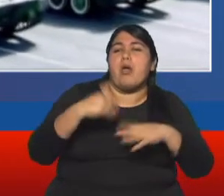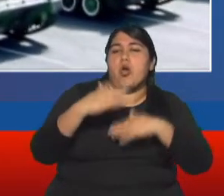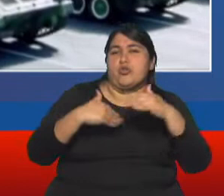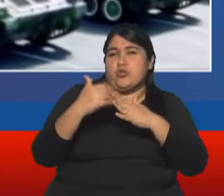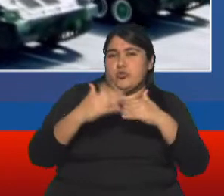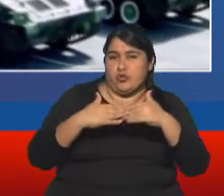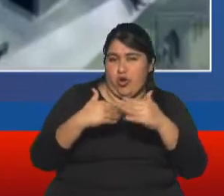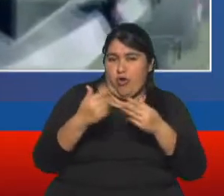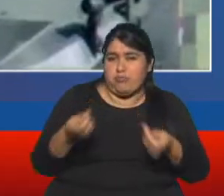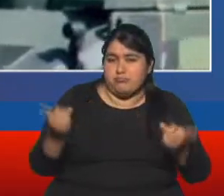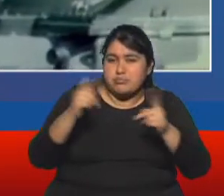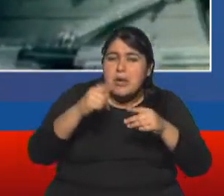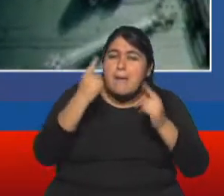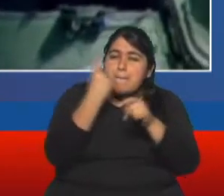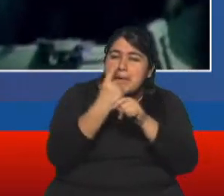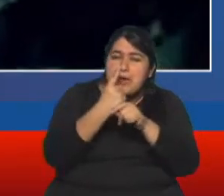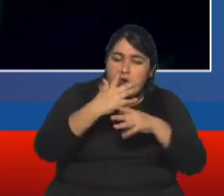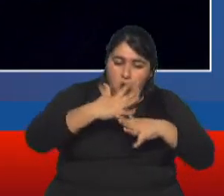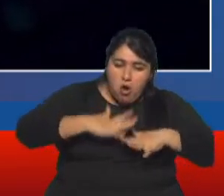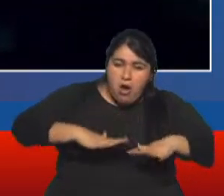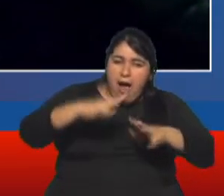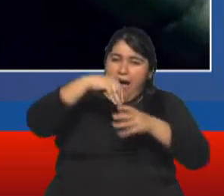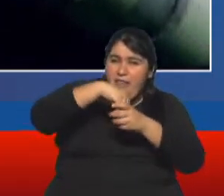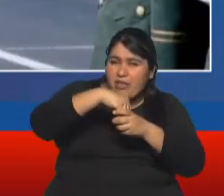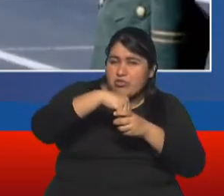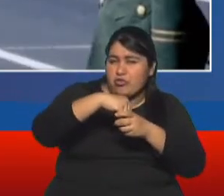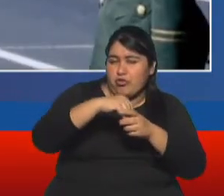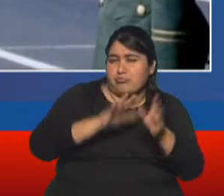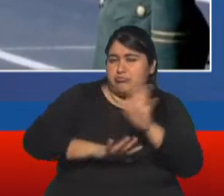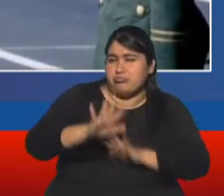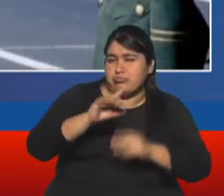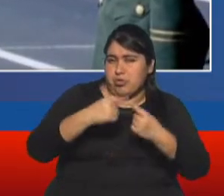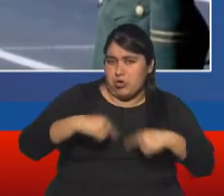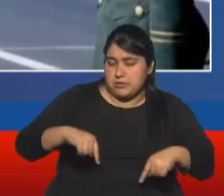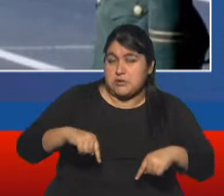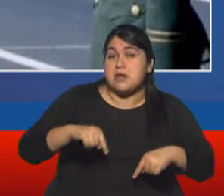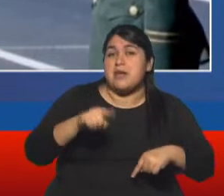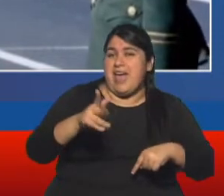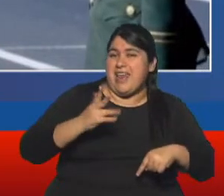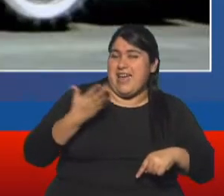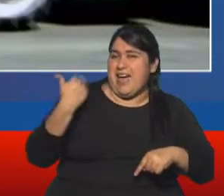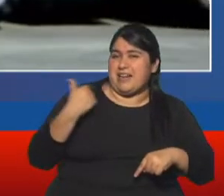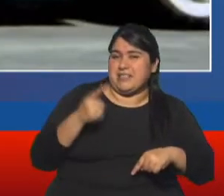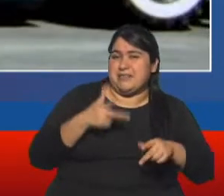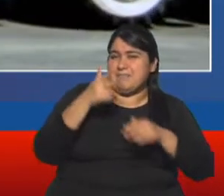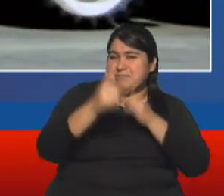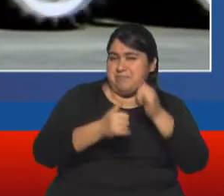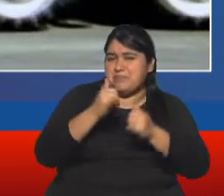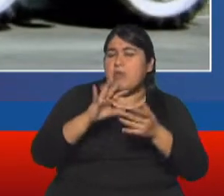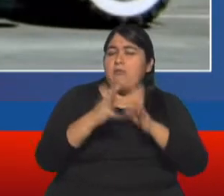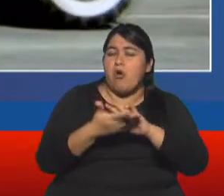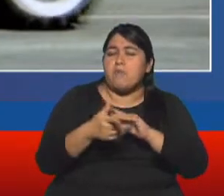orden político interno. Y como entiendo que Ayelén decía hace un ratito, muy bien, un proceso de